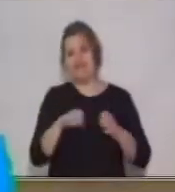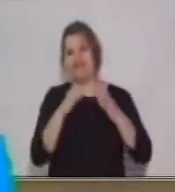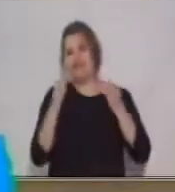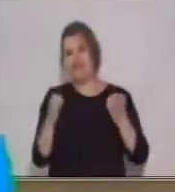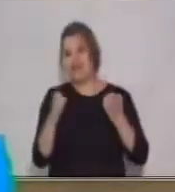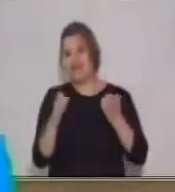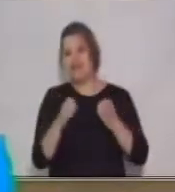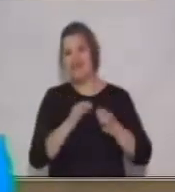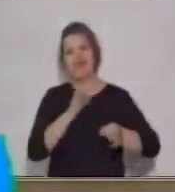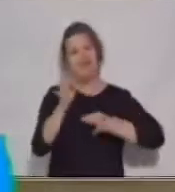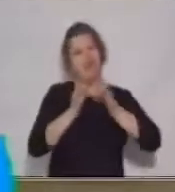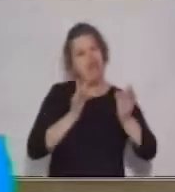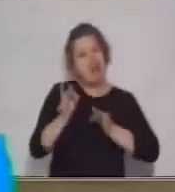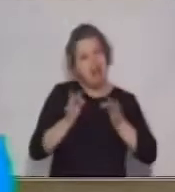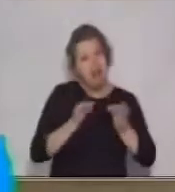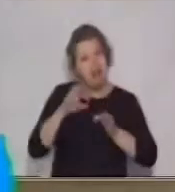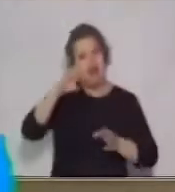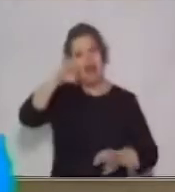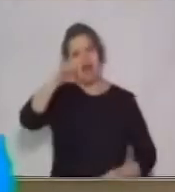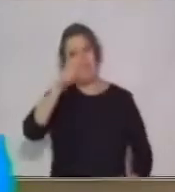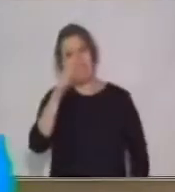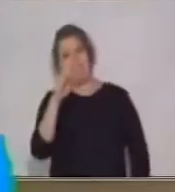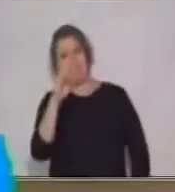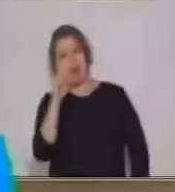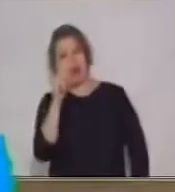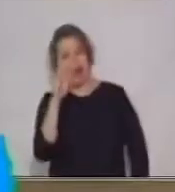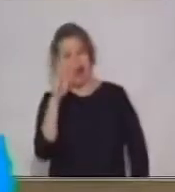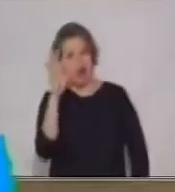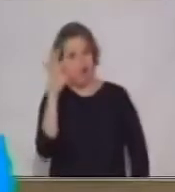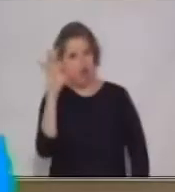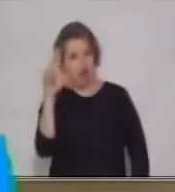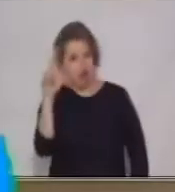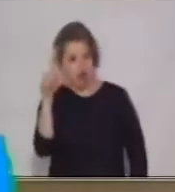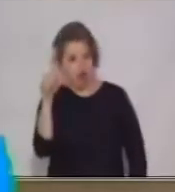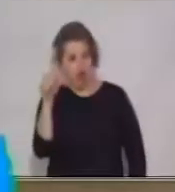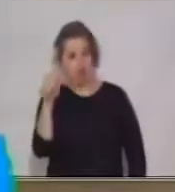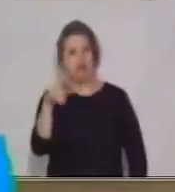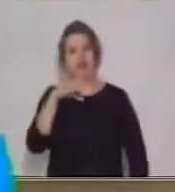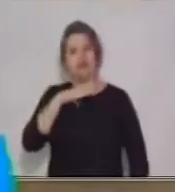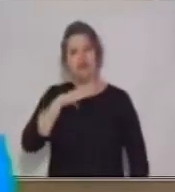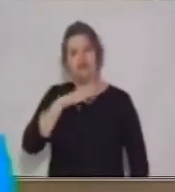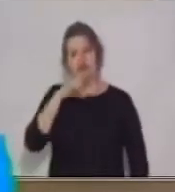La parábola, como podemos observar cuando tenemos un cono,